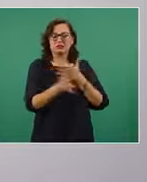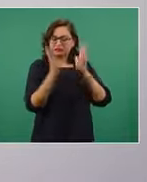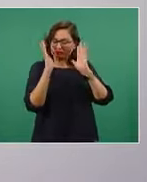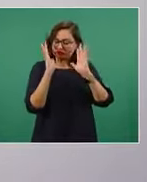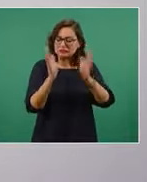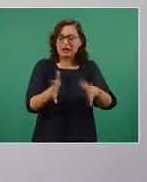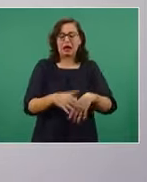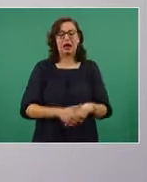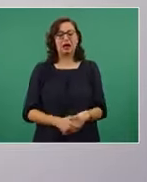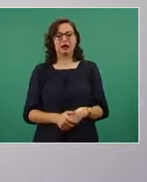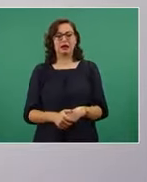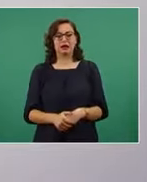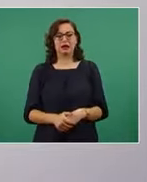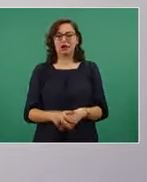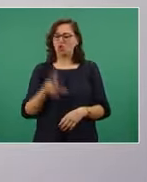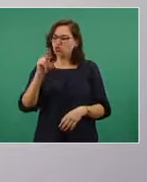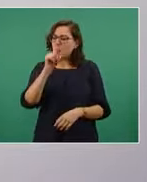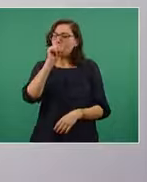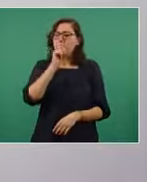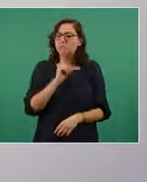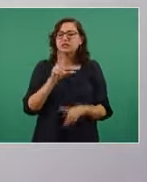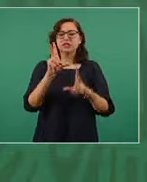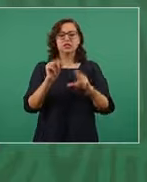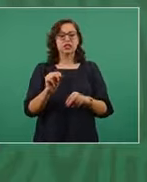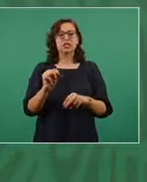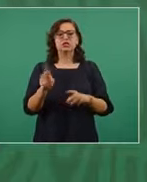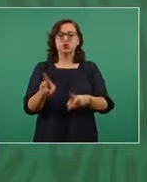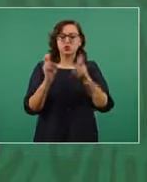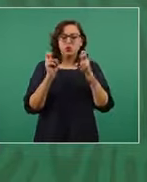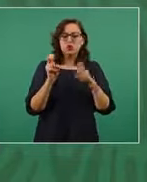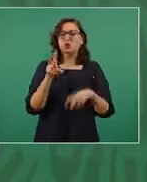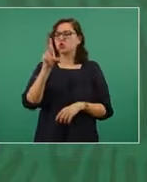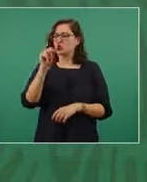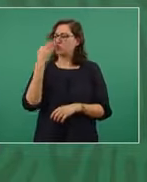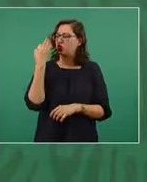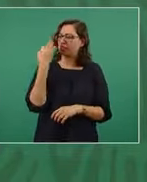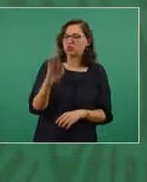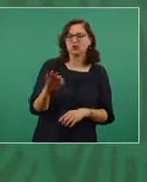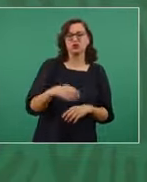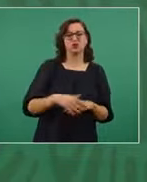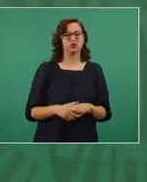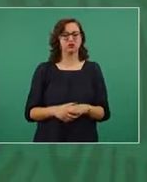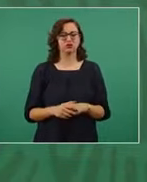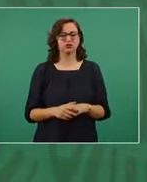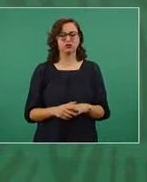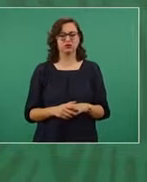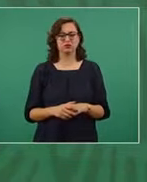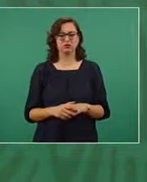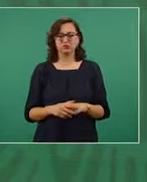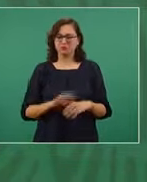no mentir, no robar, no traicionar al pueblo,